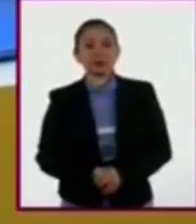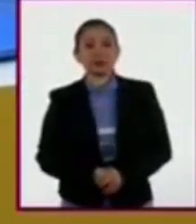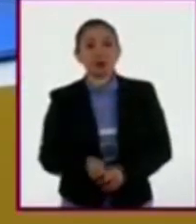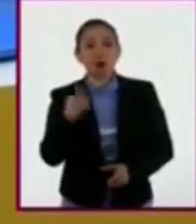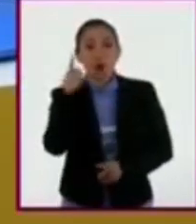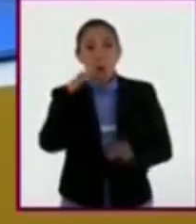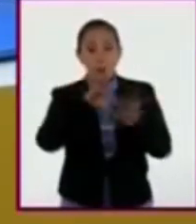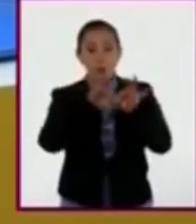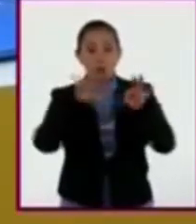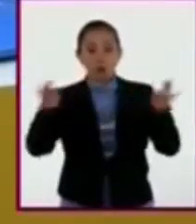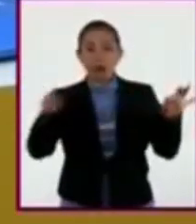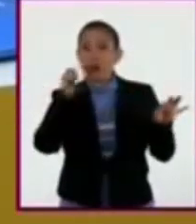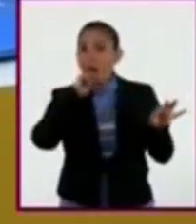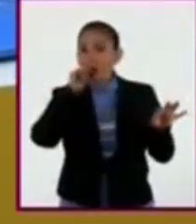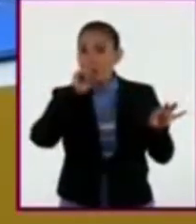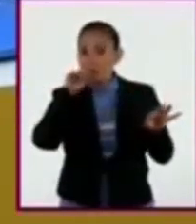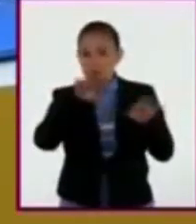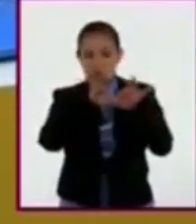Un palito de paleta.